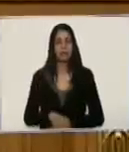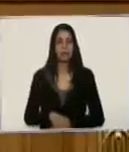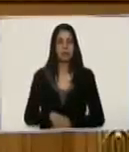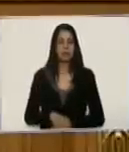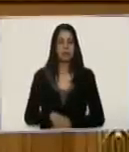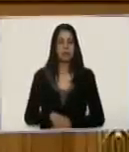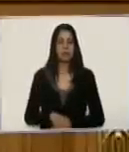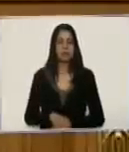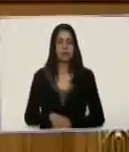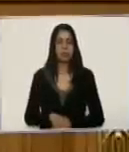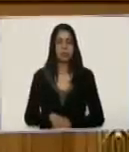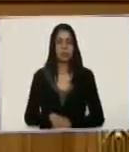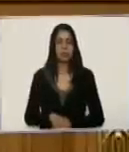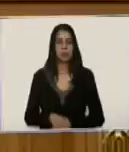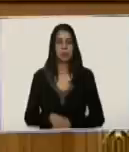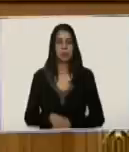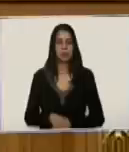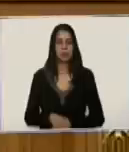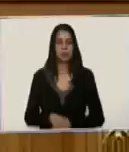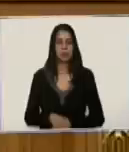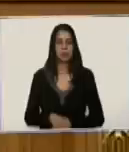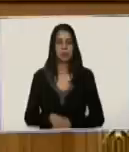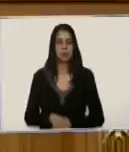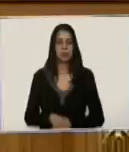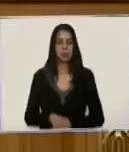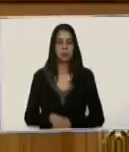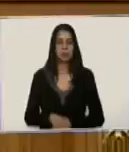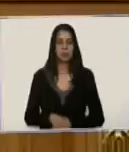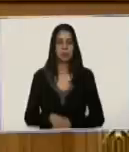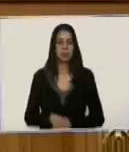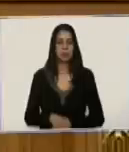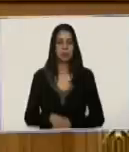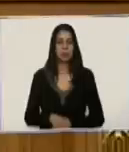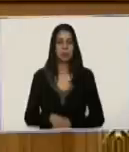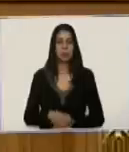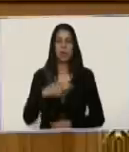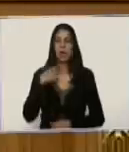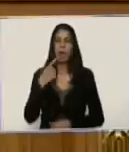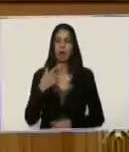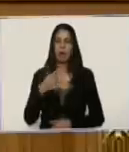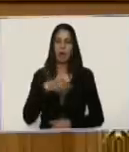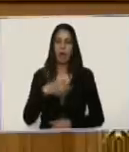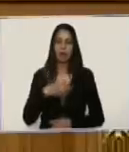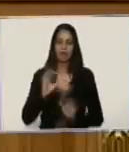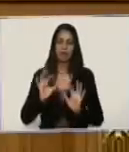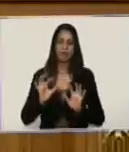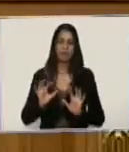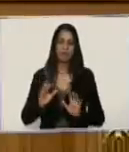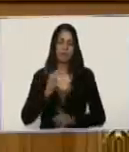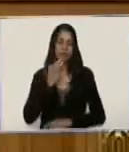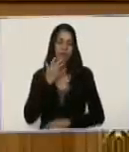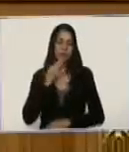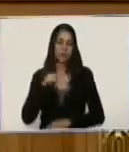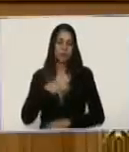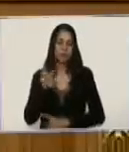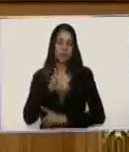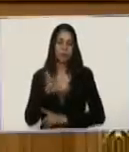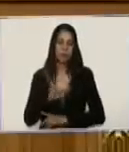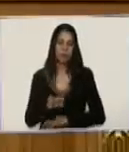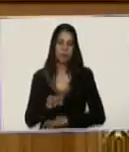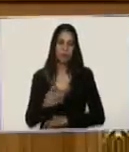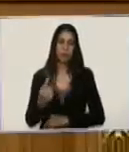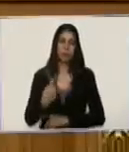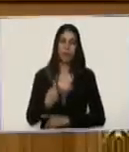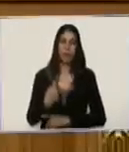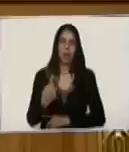Me perdonan el tono un poquito humorístico que presento en este momento, pero es como decimos aquí en Venezuela, para atrás y para